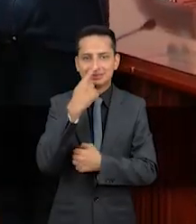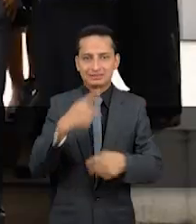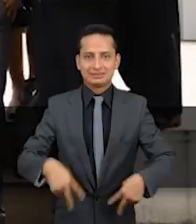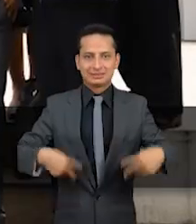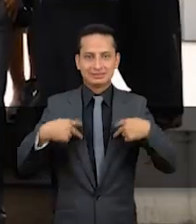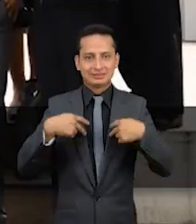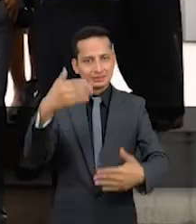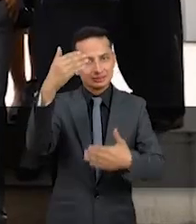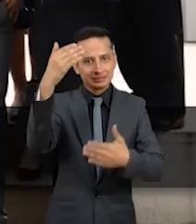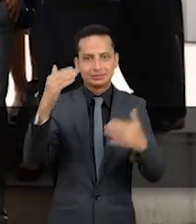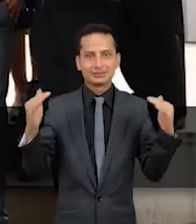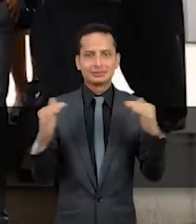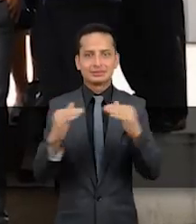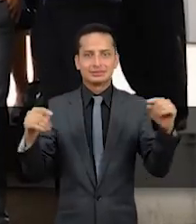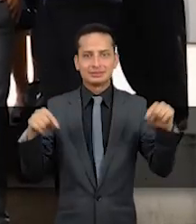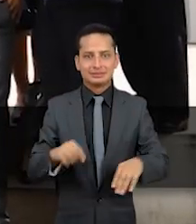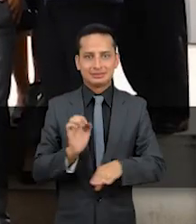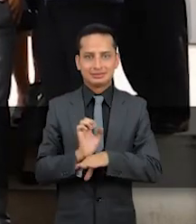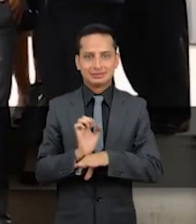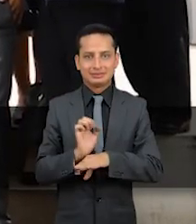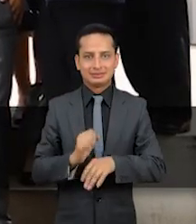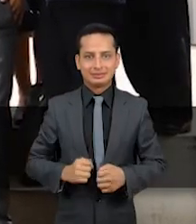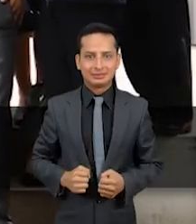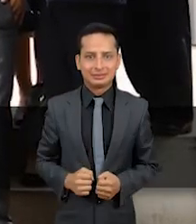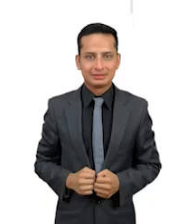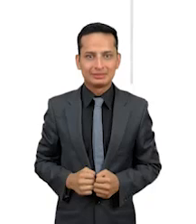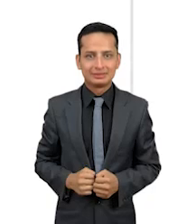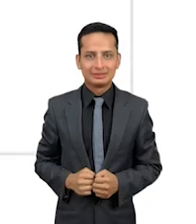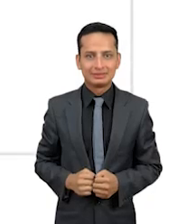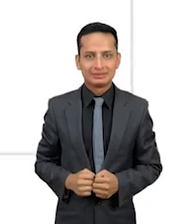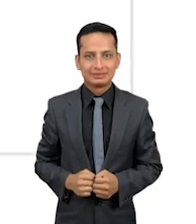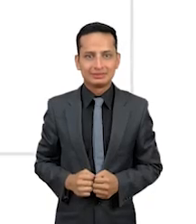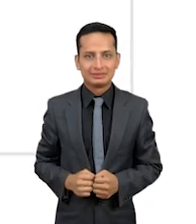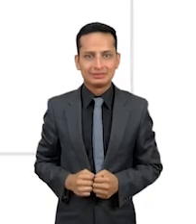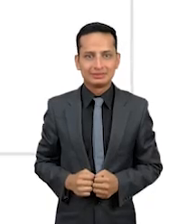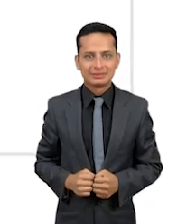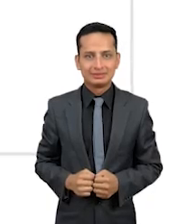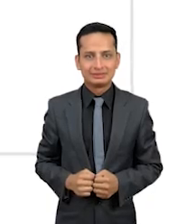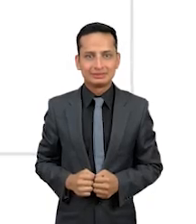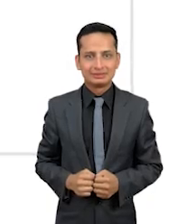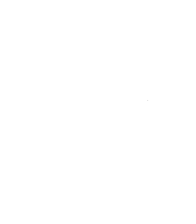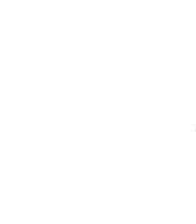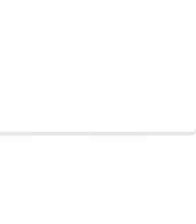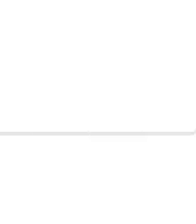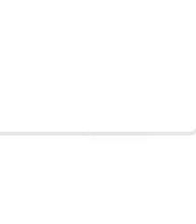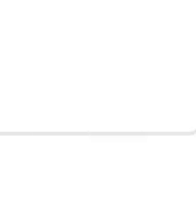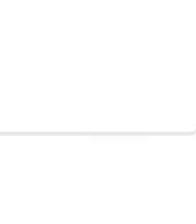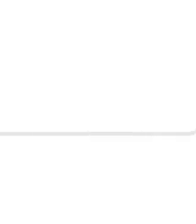interesarse en la vida política y democrática del país. ¡Mi voto cuenta!